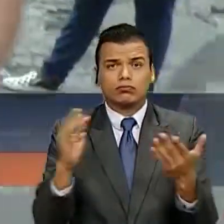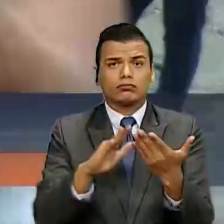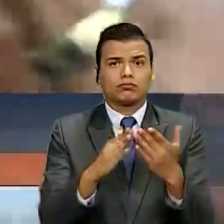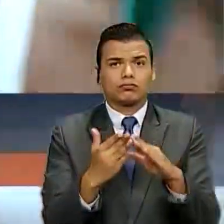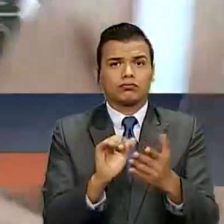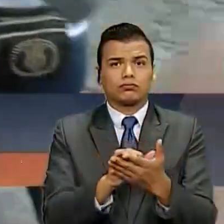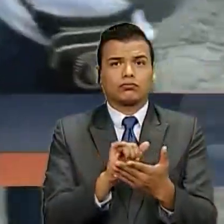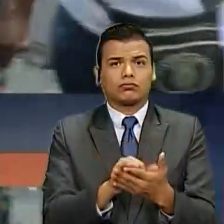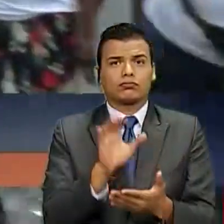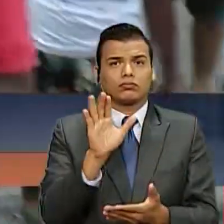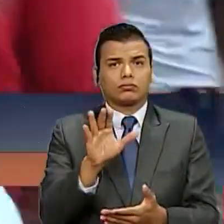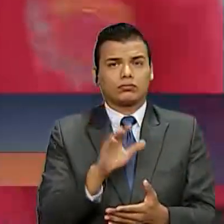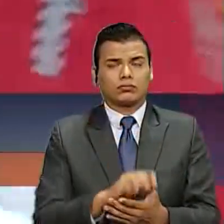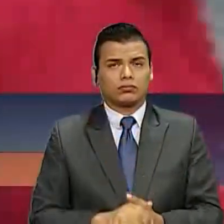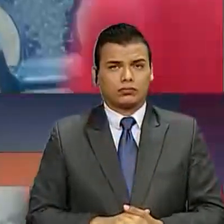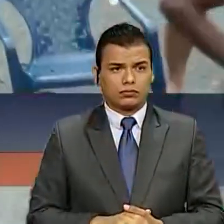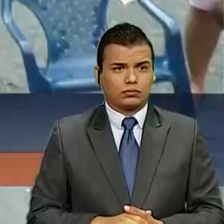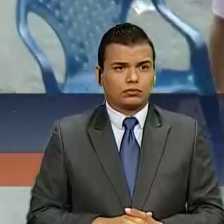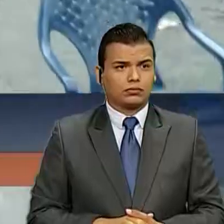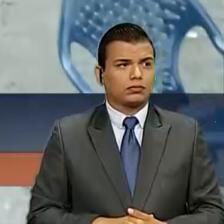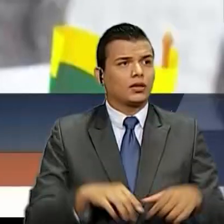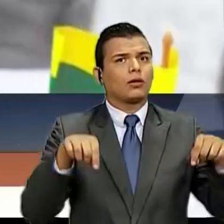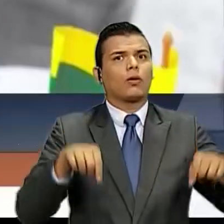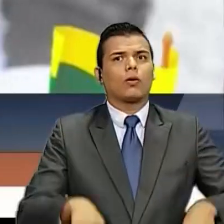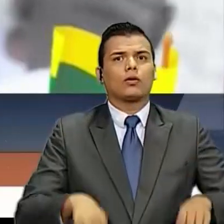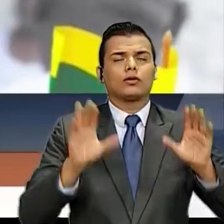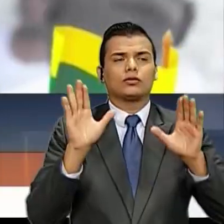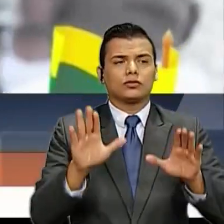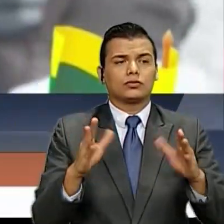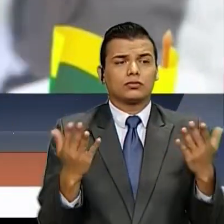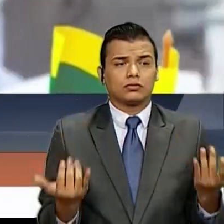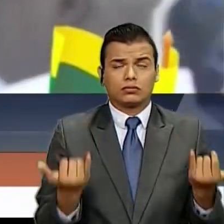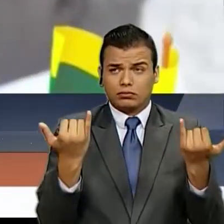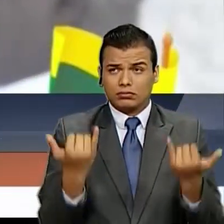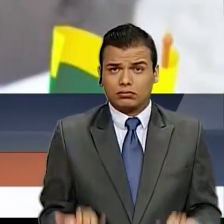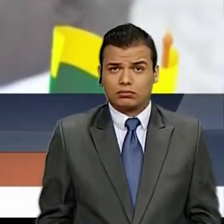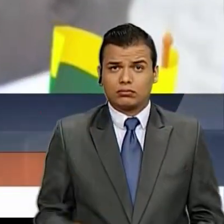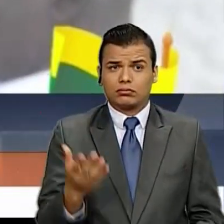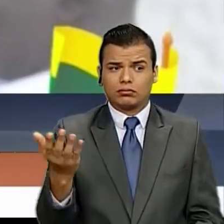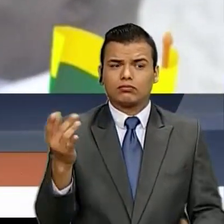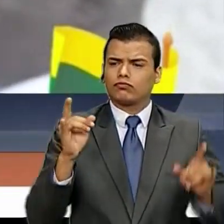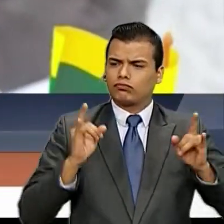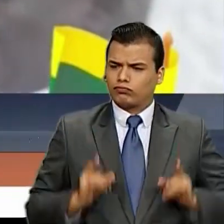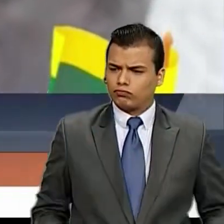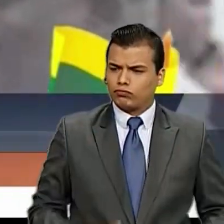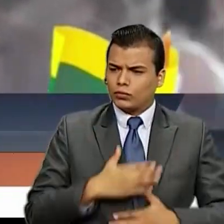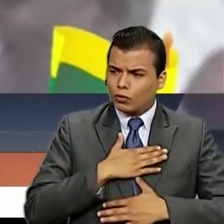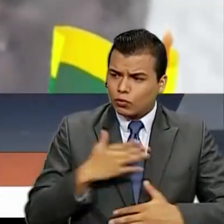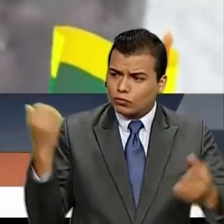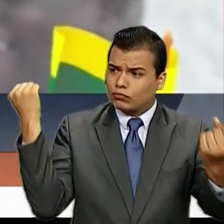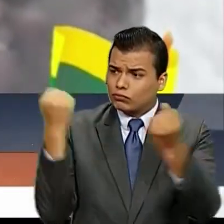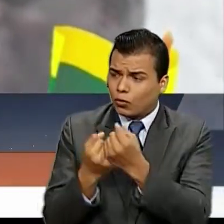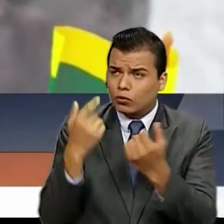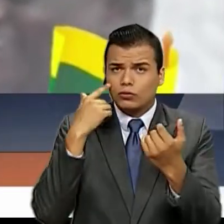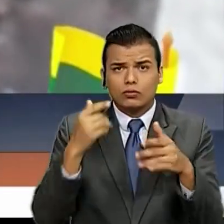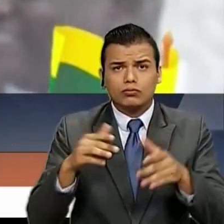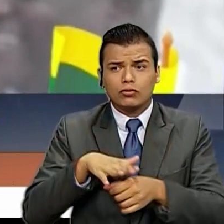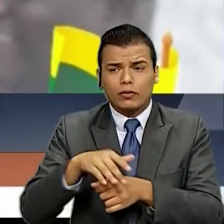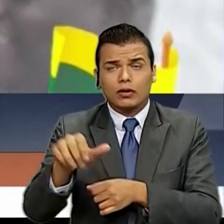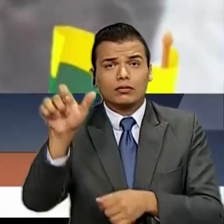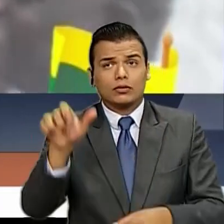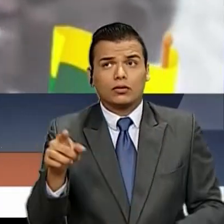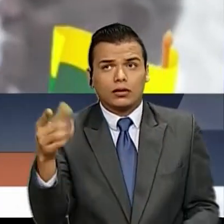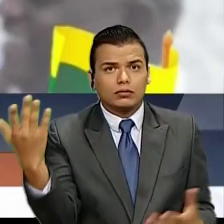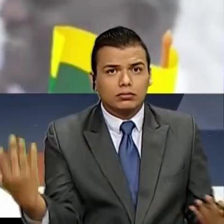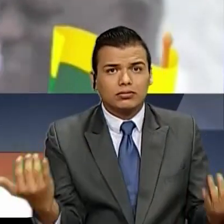momento difícil y coyuntural. Hoy en día tenemos un alcalde que se ha puesto el uniforme para trabajar para Buenaventura, y lo